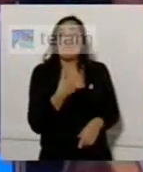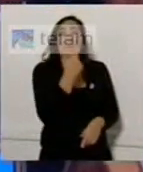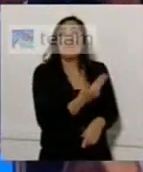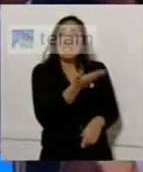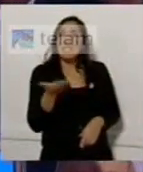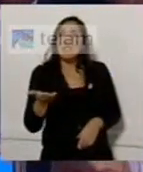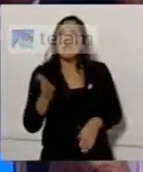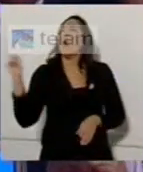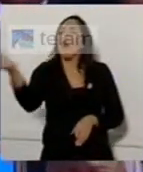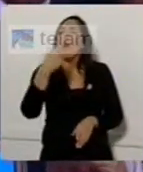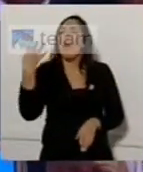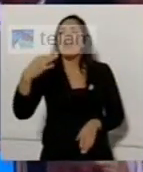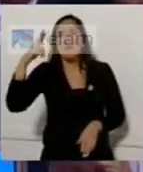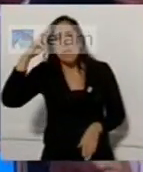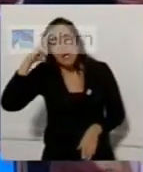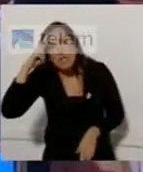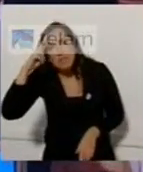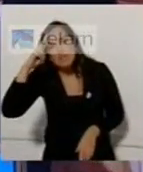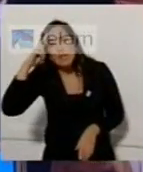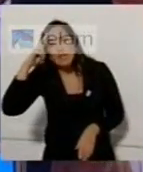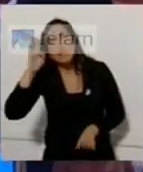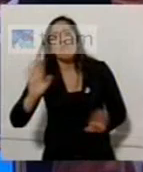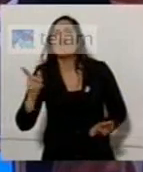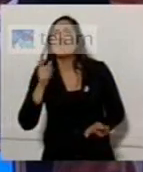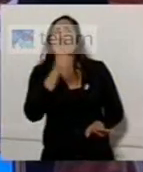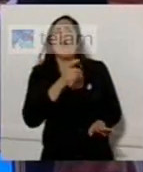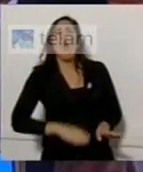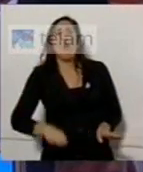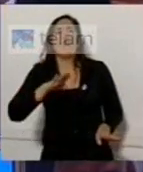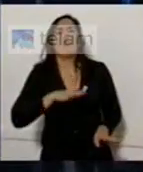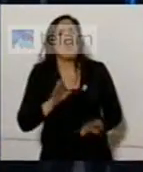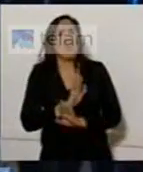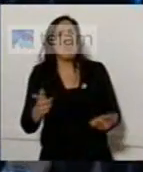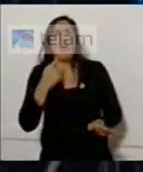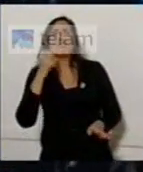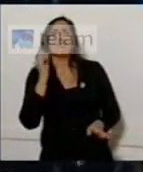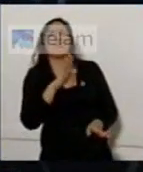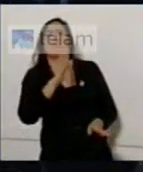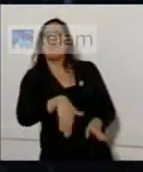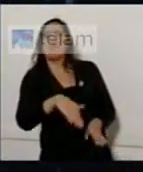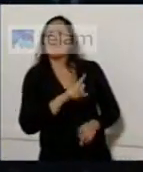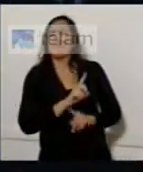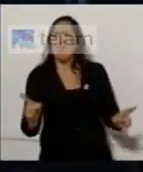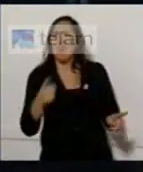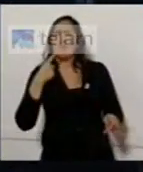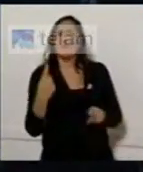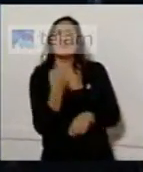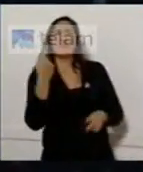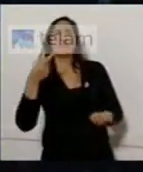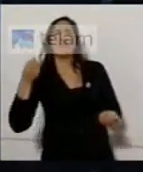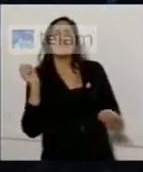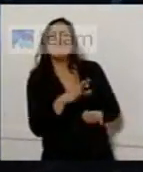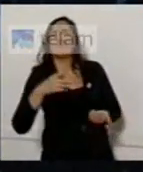con respeto, sin ofensas, sin descalificaciones, sin agravios, sin